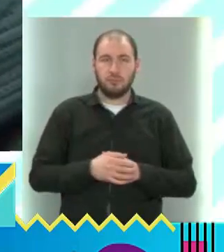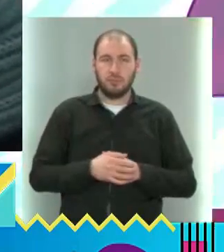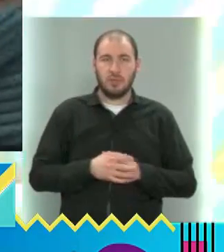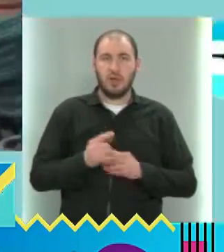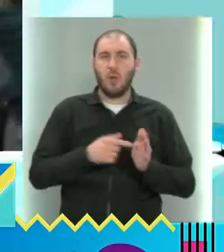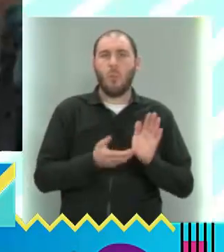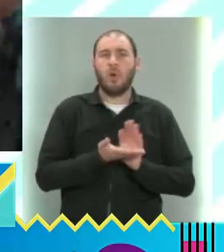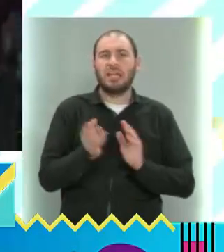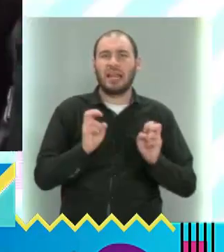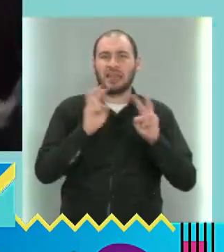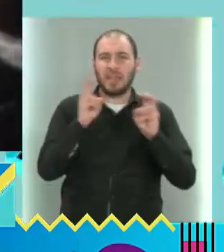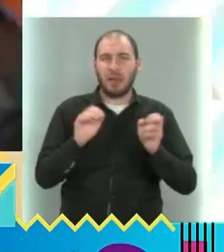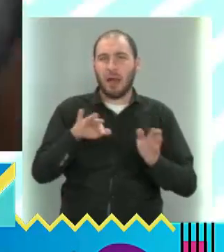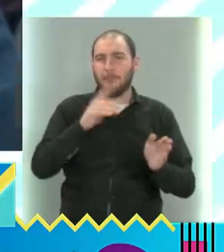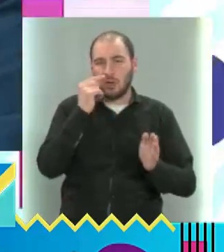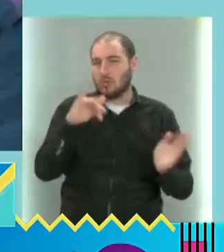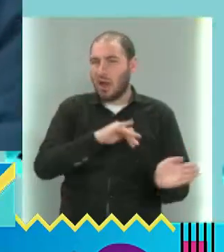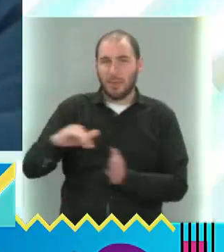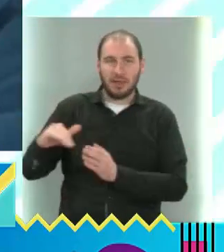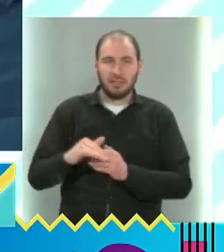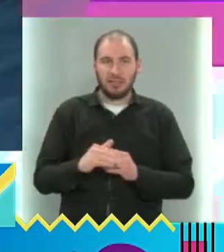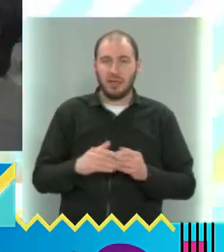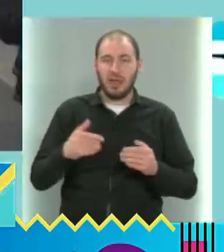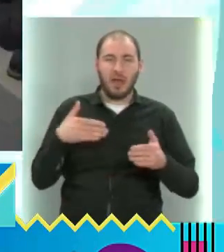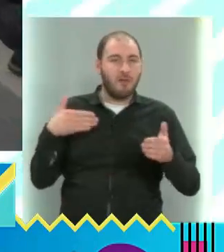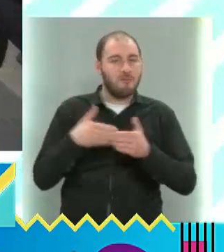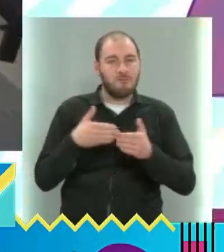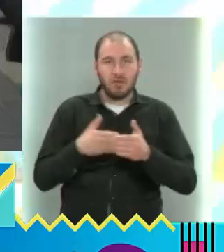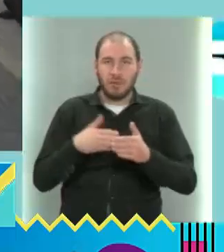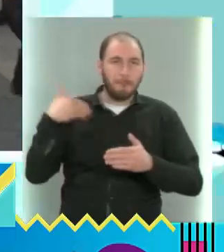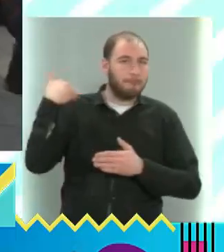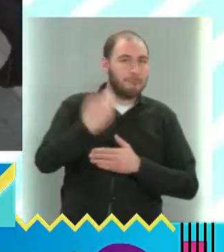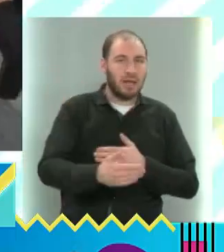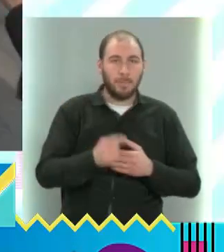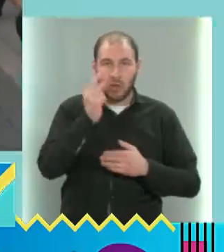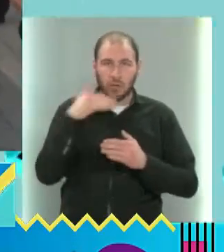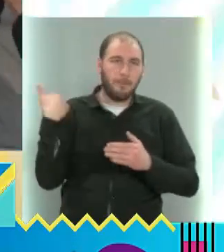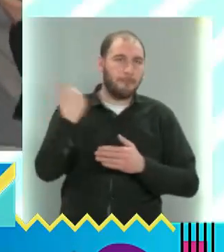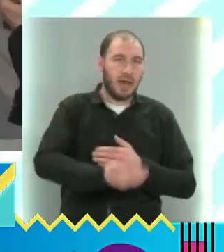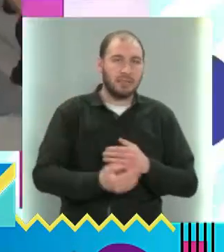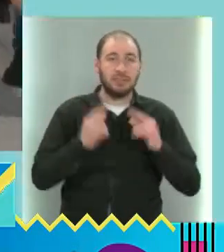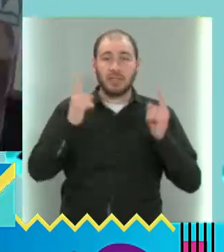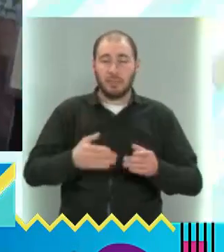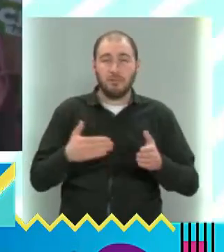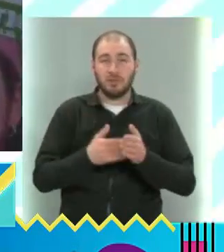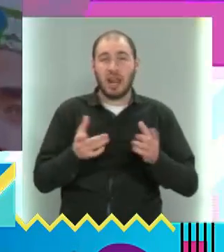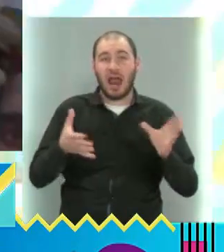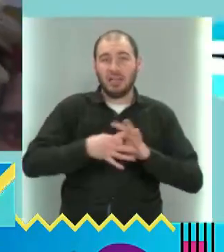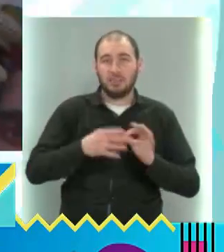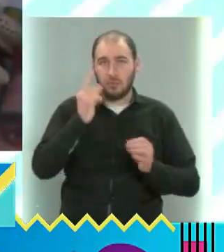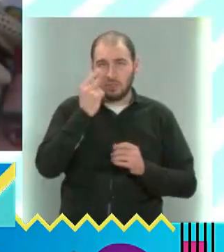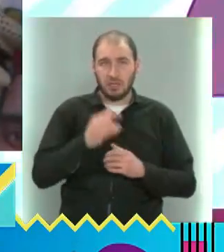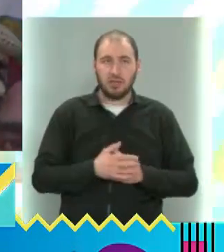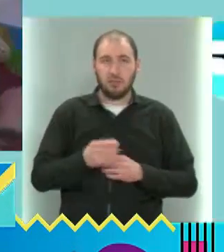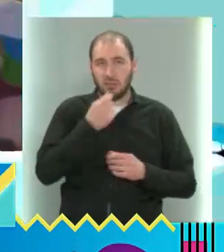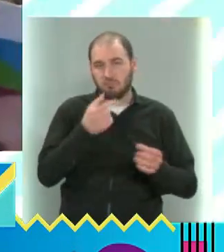que demuestra que es un tema extrapartidario, digamos, que trasciende las fronteras de un partido y trasciende también las fronteras de las alianzas políticas que